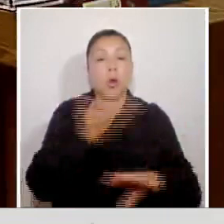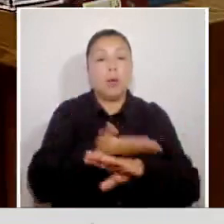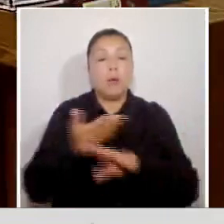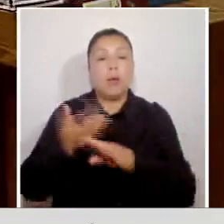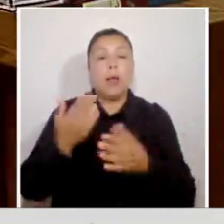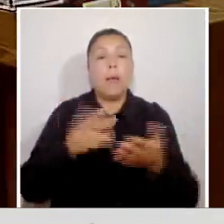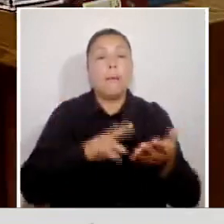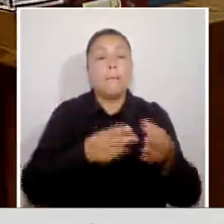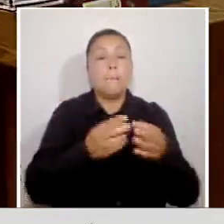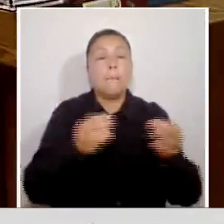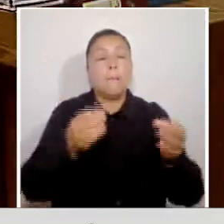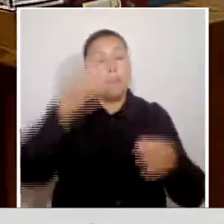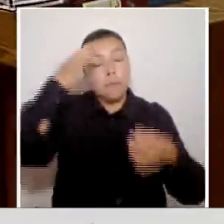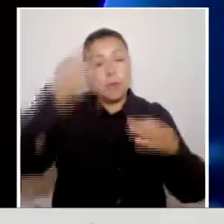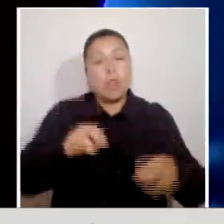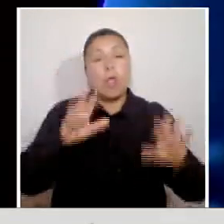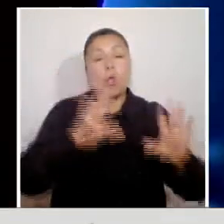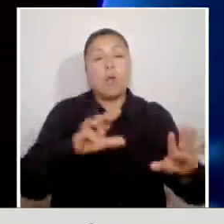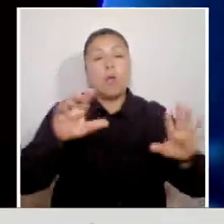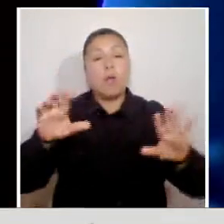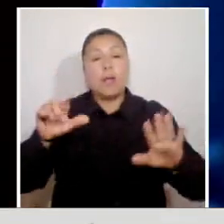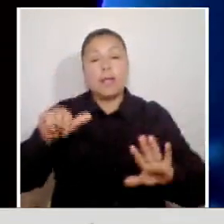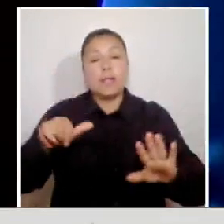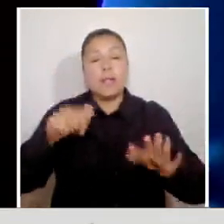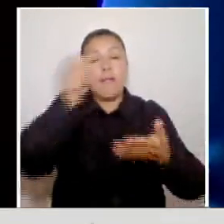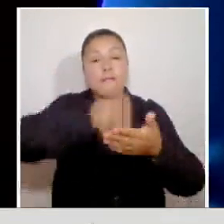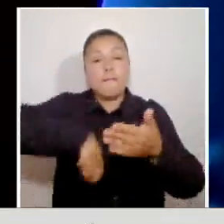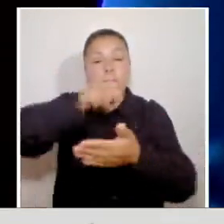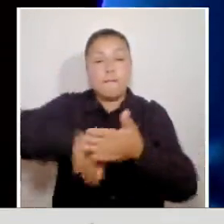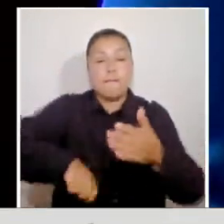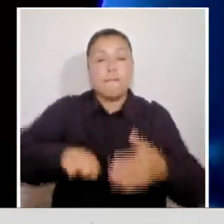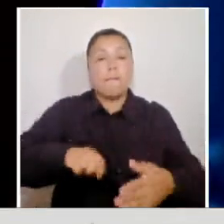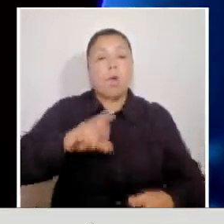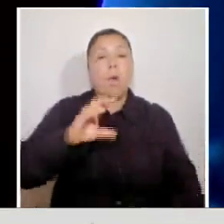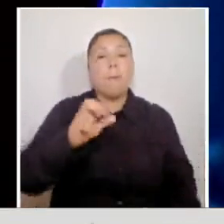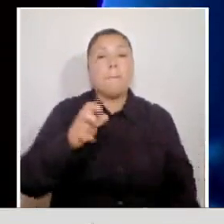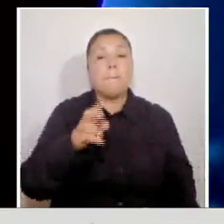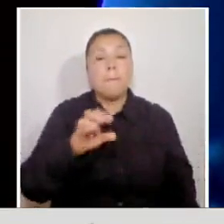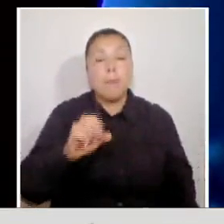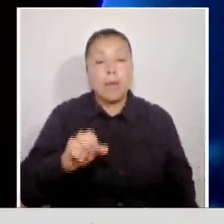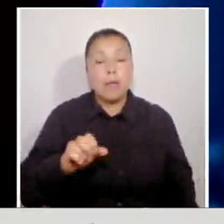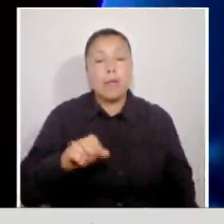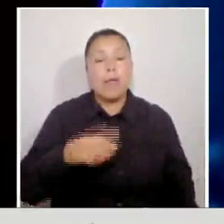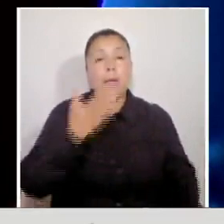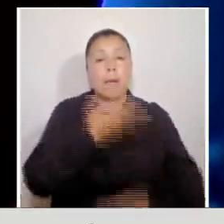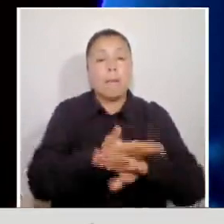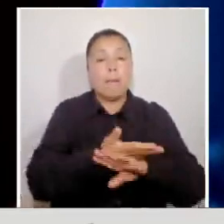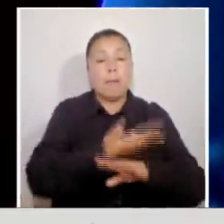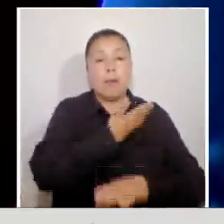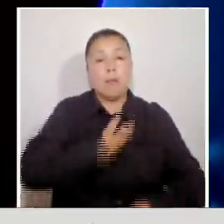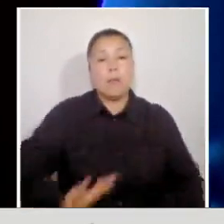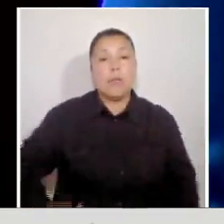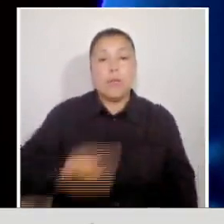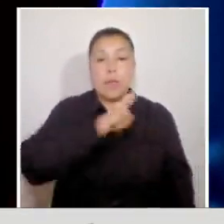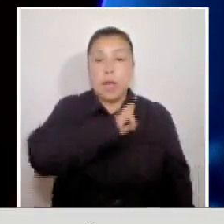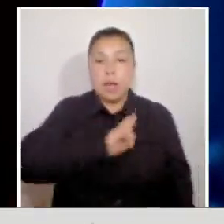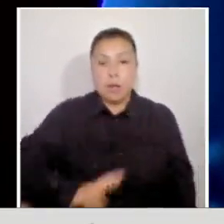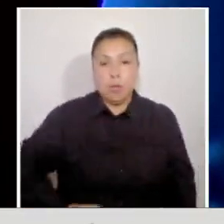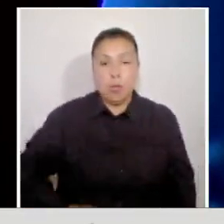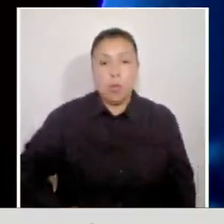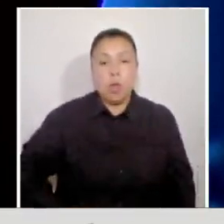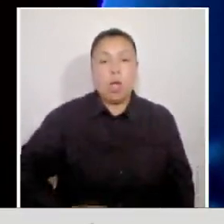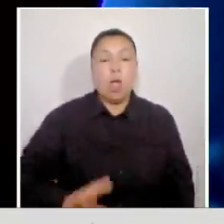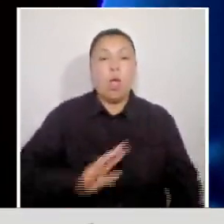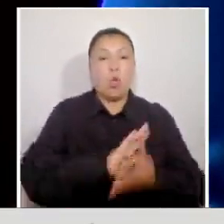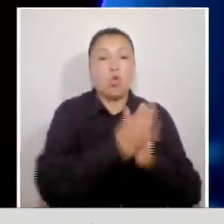número 996 es firmada por el señor Cosme mellado y solicita a su excelencia el presidente de la república que adopte todas